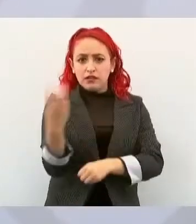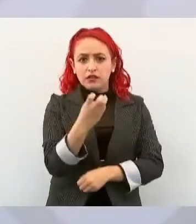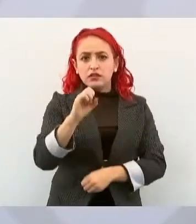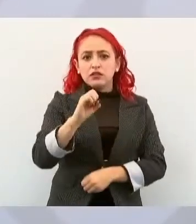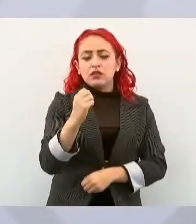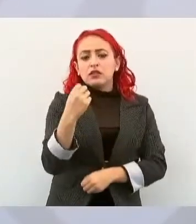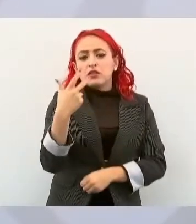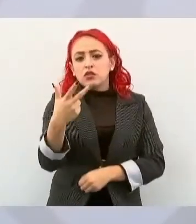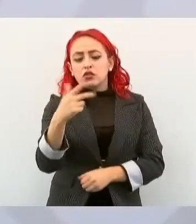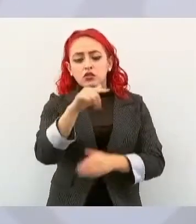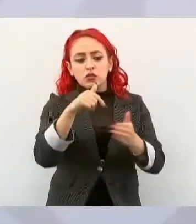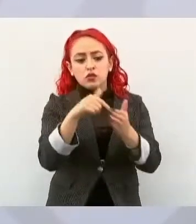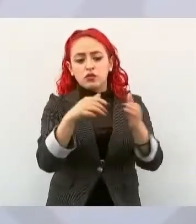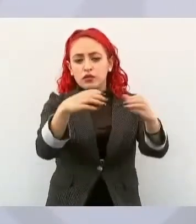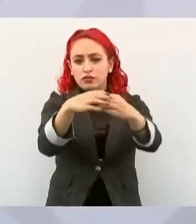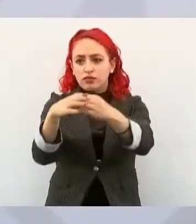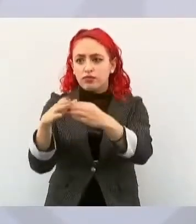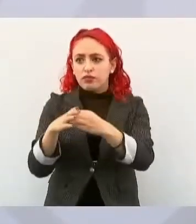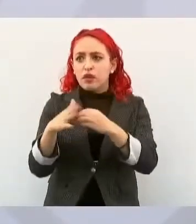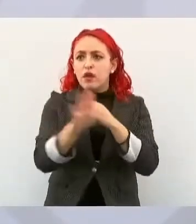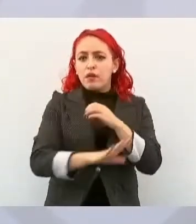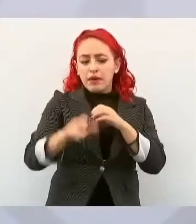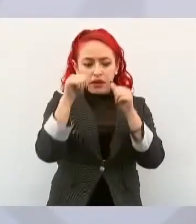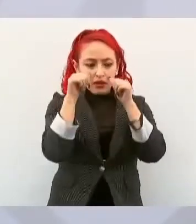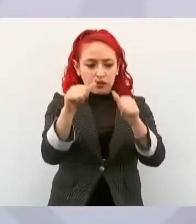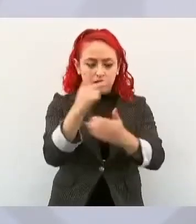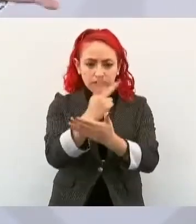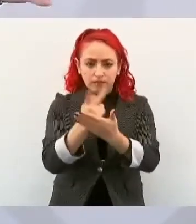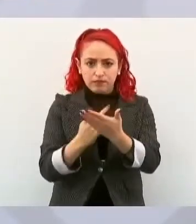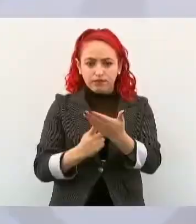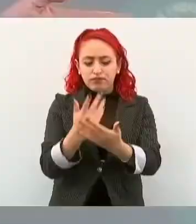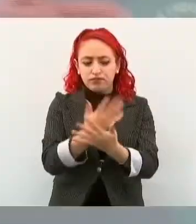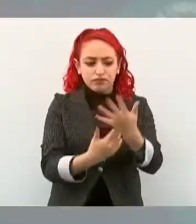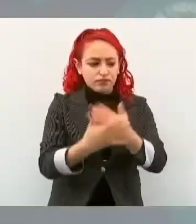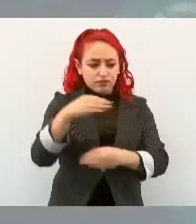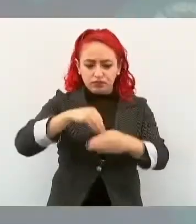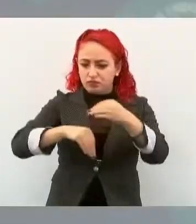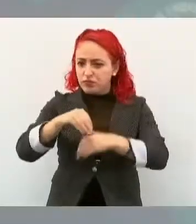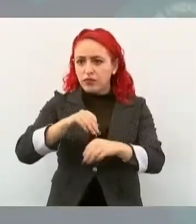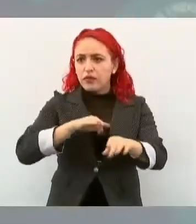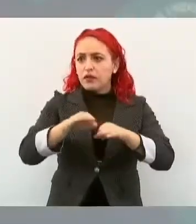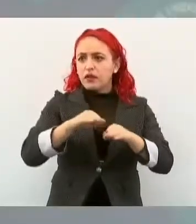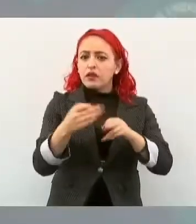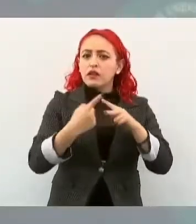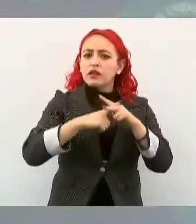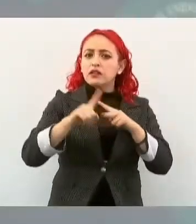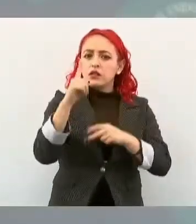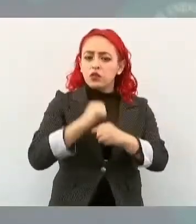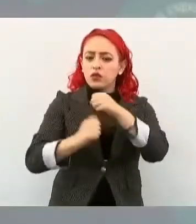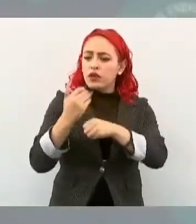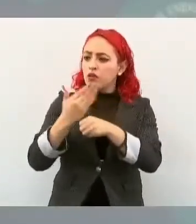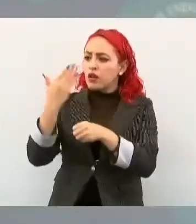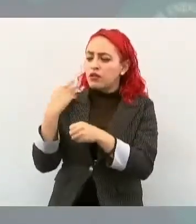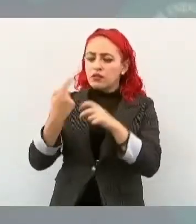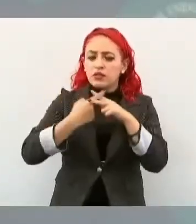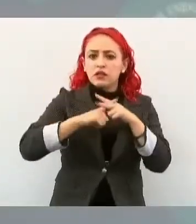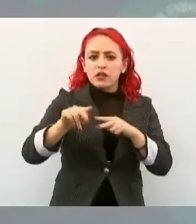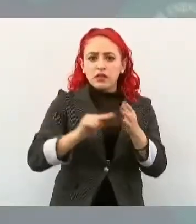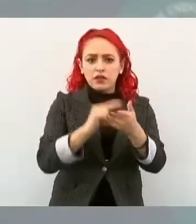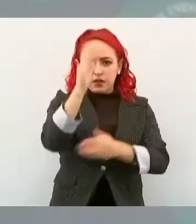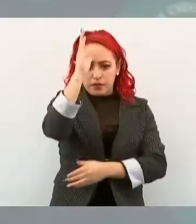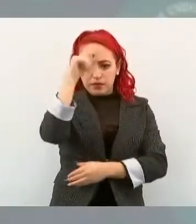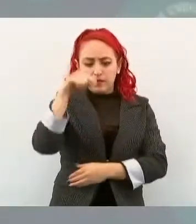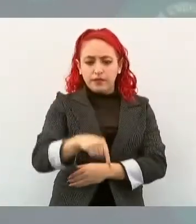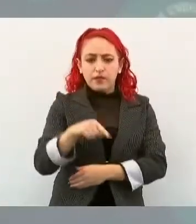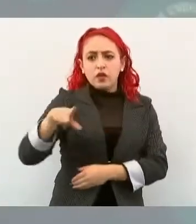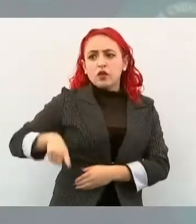368 unidades de primer nivel, para tener un plan de acción con el que iniciamos el año pasado, con la firma con el gobernador